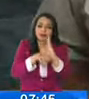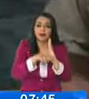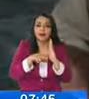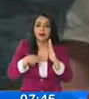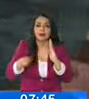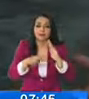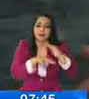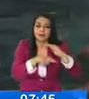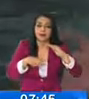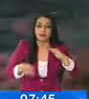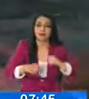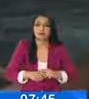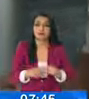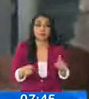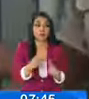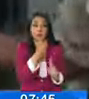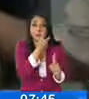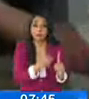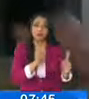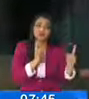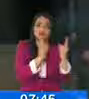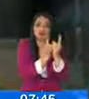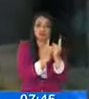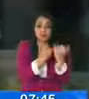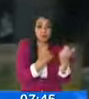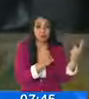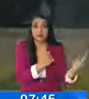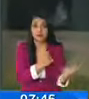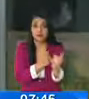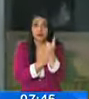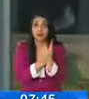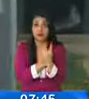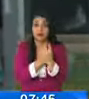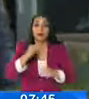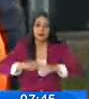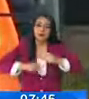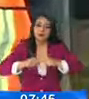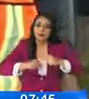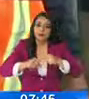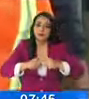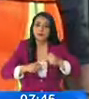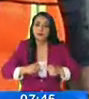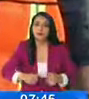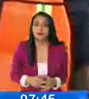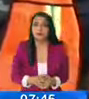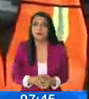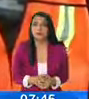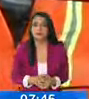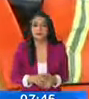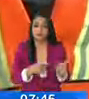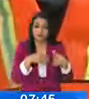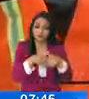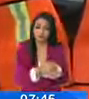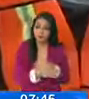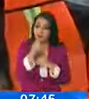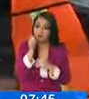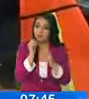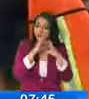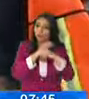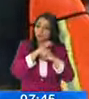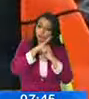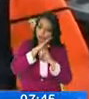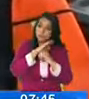embargo, vamos a hablar algo con uno de ellos que lo vimos salir ahorita ya en su bicicleta. Pues usted se albergó aquí la noche de ayer. Buenos días.